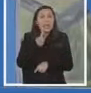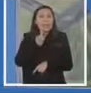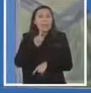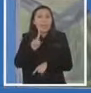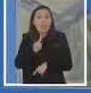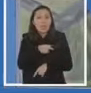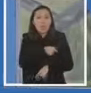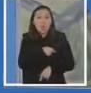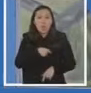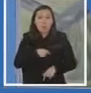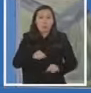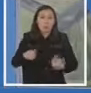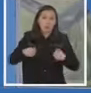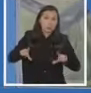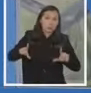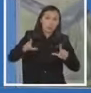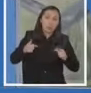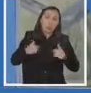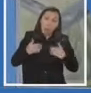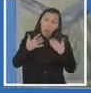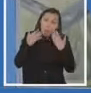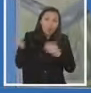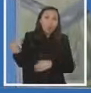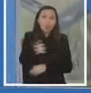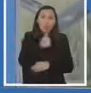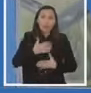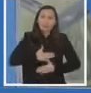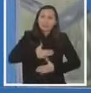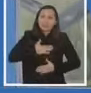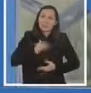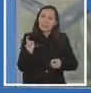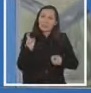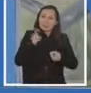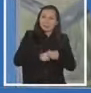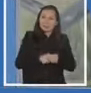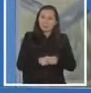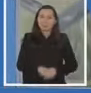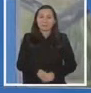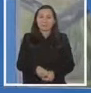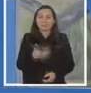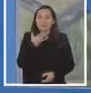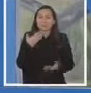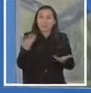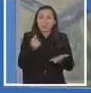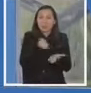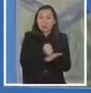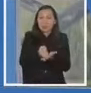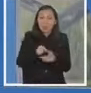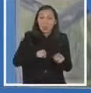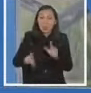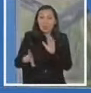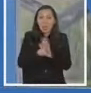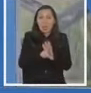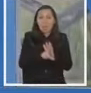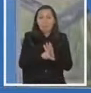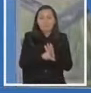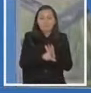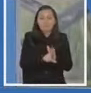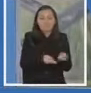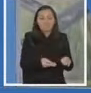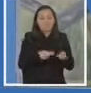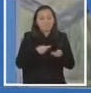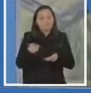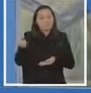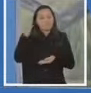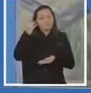se ponga el nombre, me alegra que todos se sientan parte. Porque la tramitación de esta ley nos deja una gran enseñanza